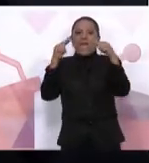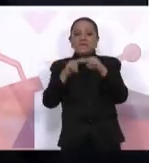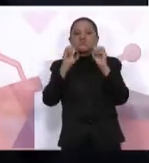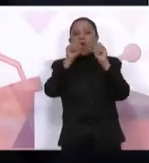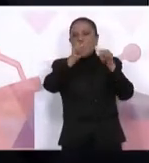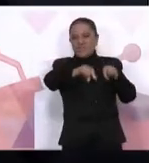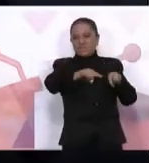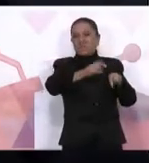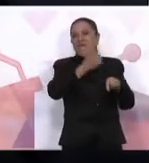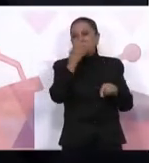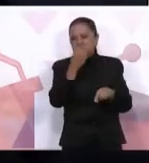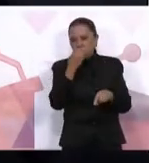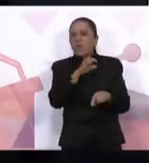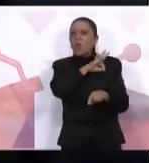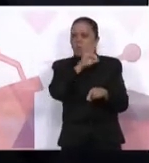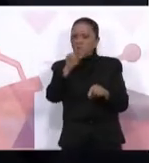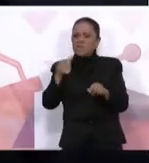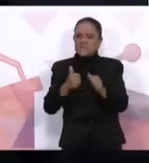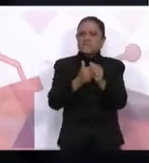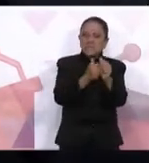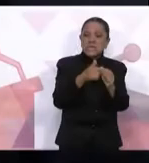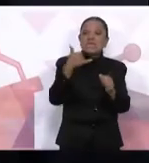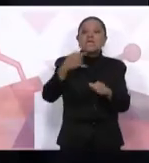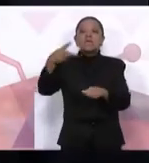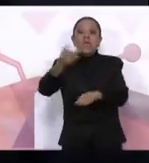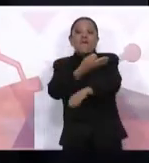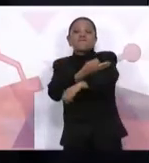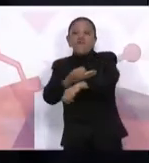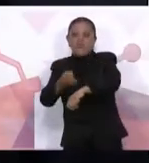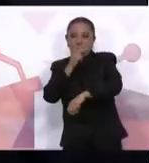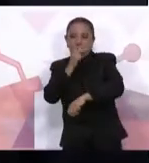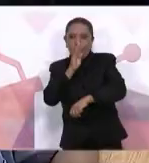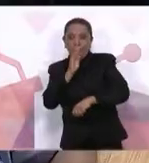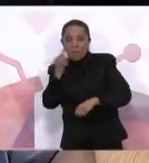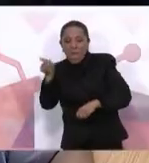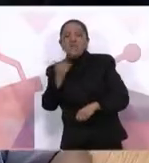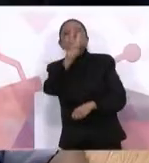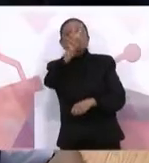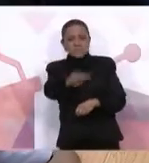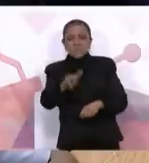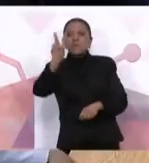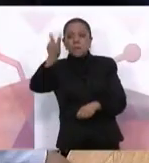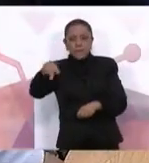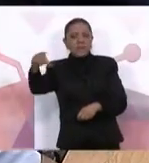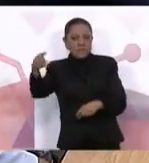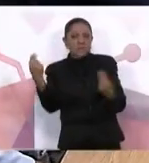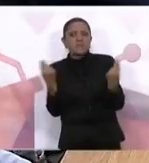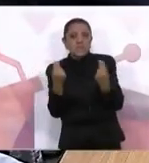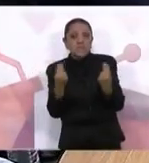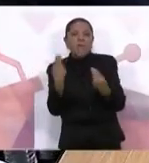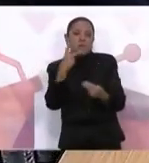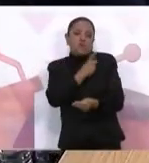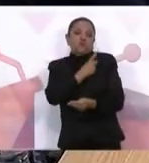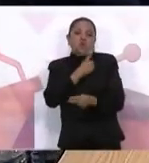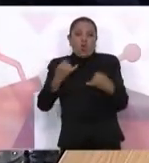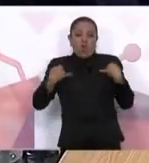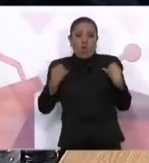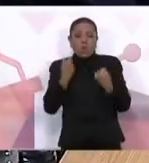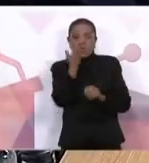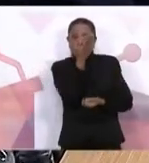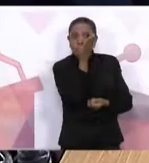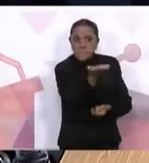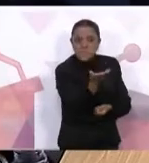que sus padres de familia también avalará en esa decisión basta con que el joven la solicite de la institución que sea para que pueda ser